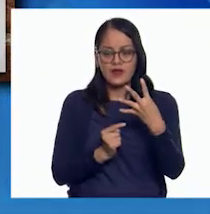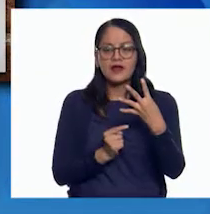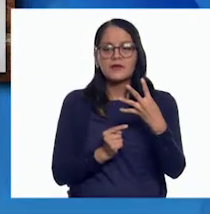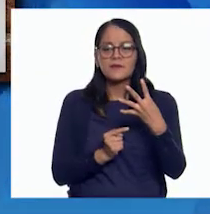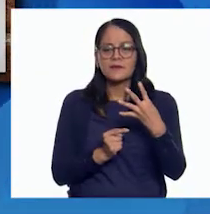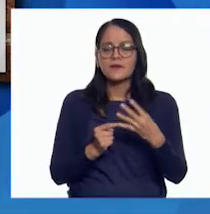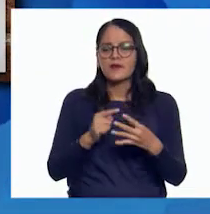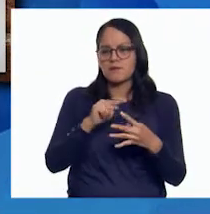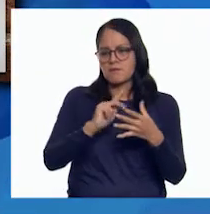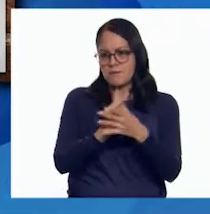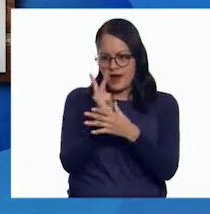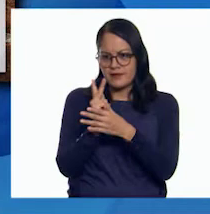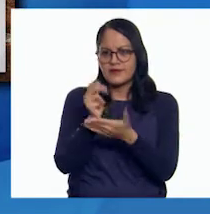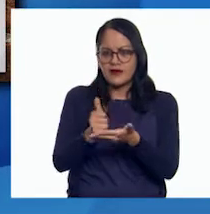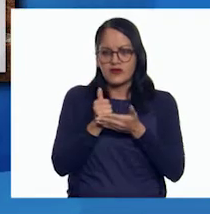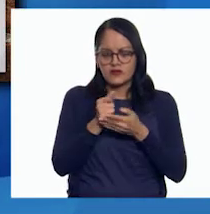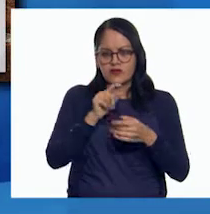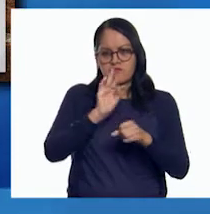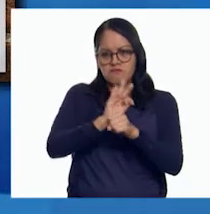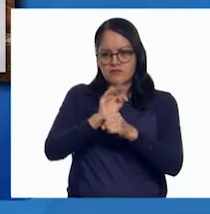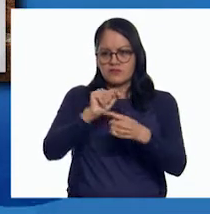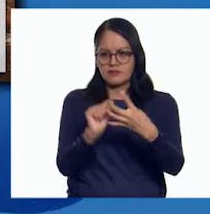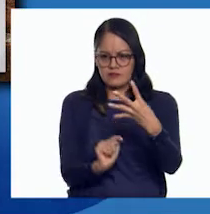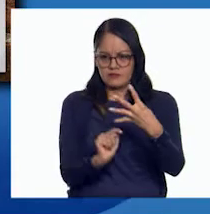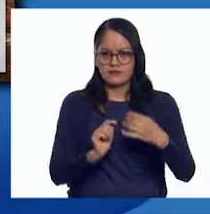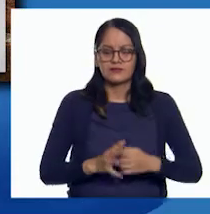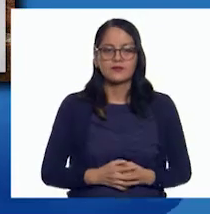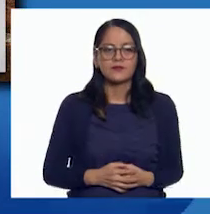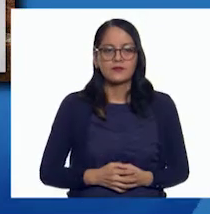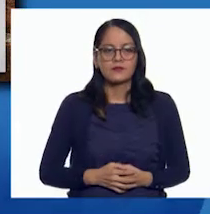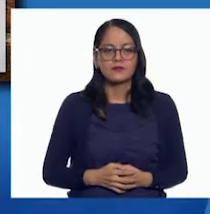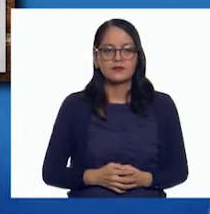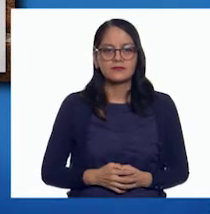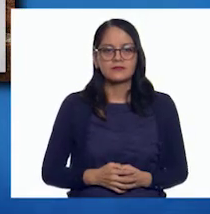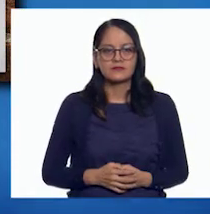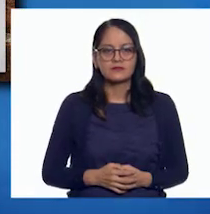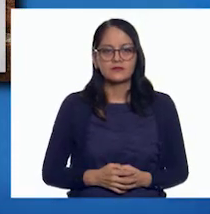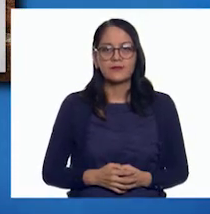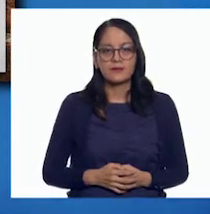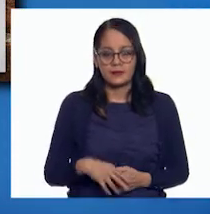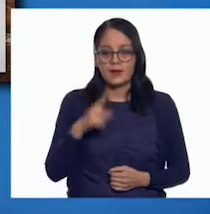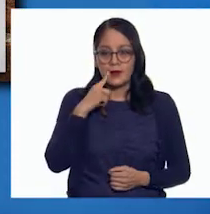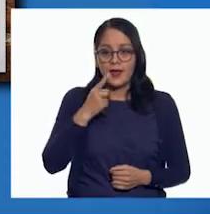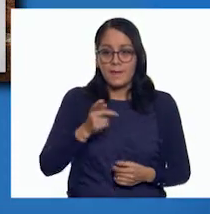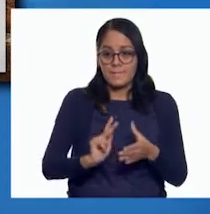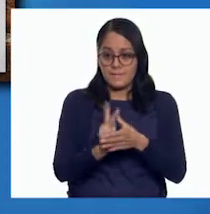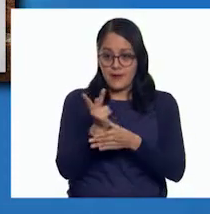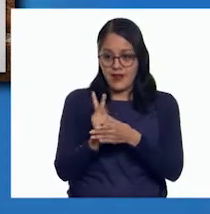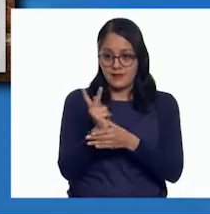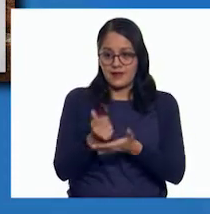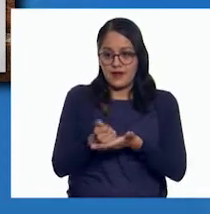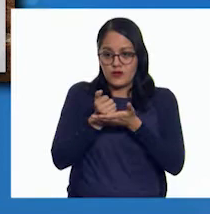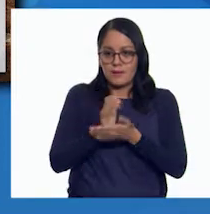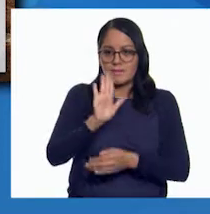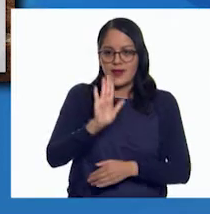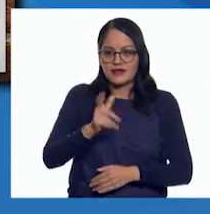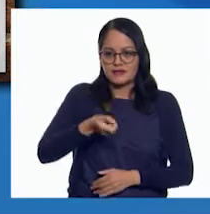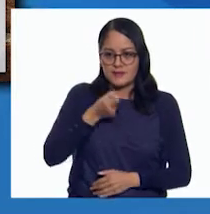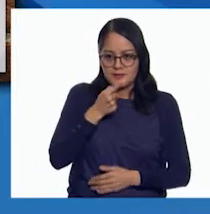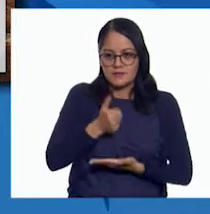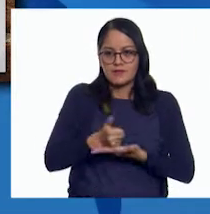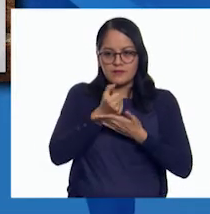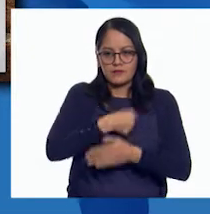beneficios enlistados. Uh-huh. ¿Leemos uno y uno? ¿Te parece? Sí. A ver, beneficios de las plantas medicinales. Son